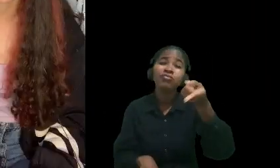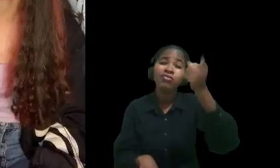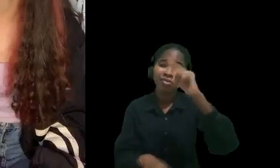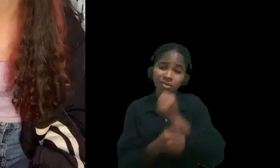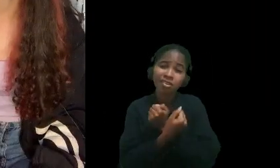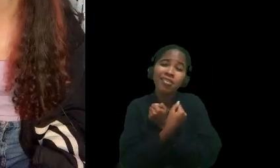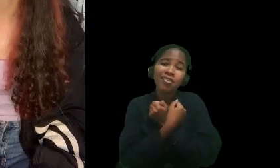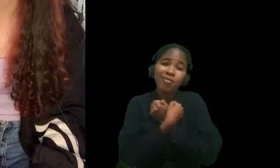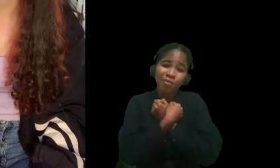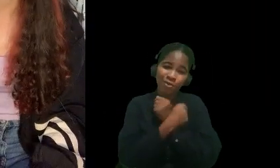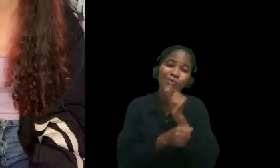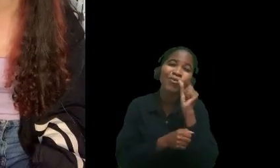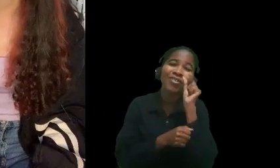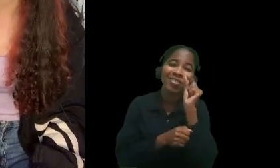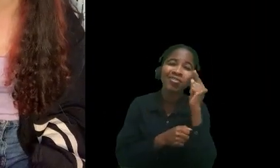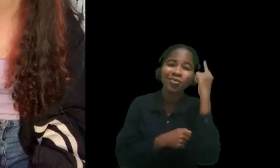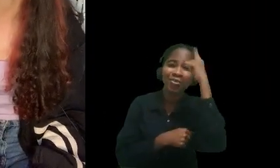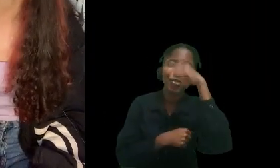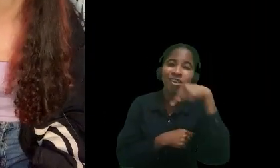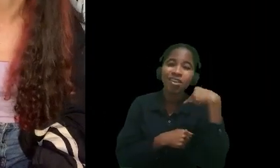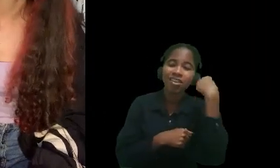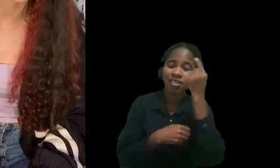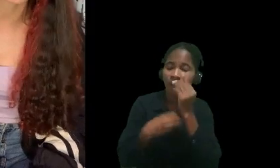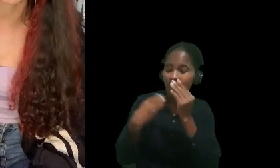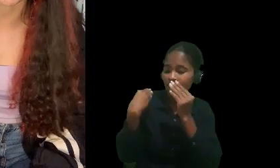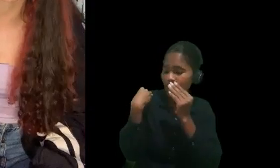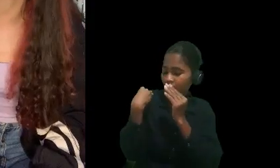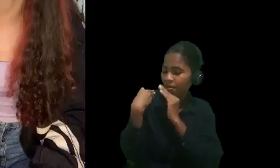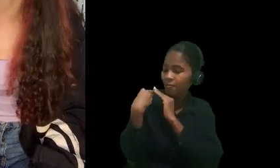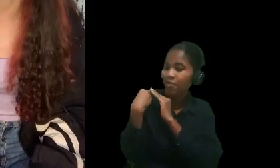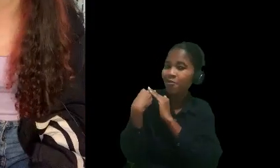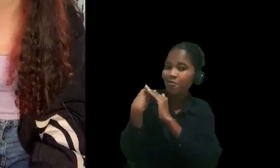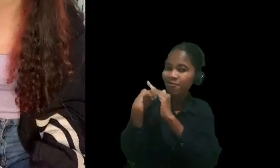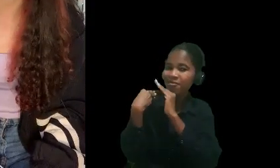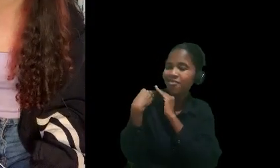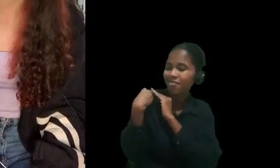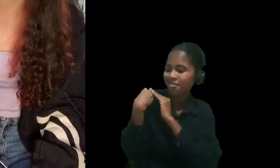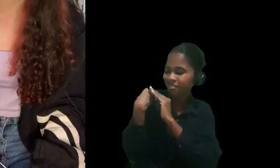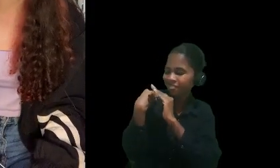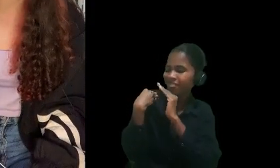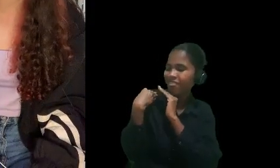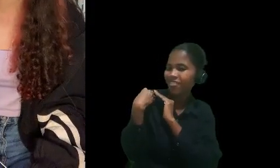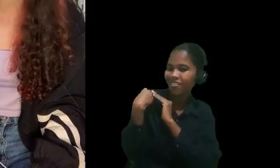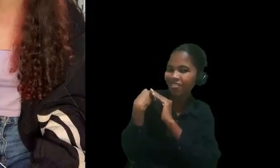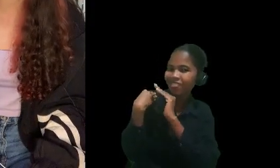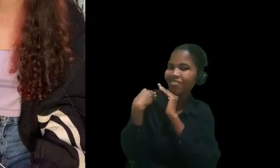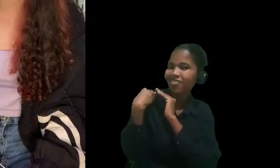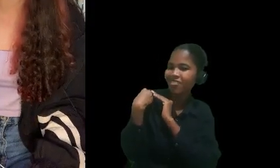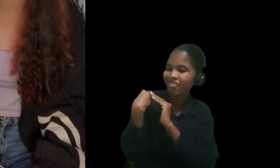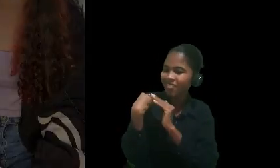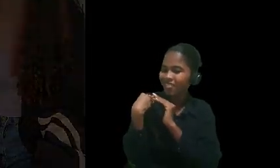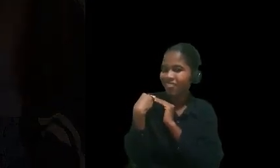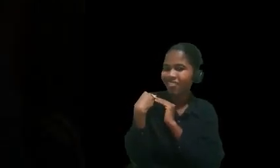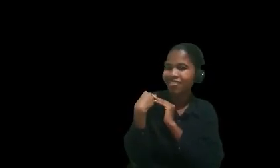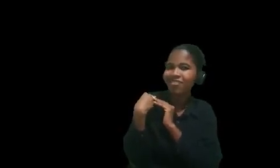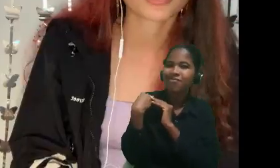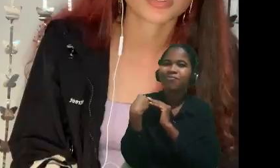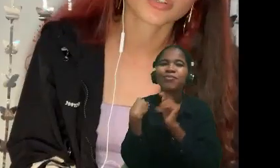corazón. Yo sé que tú a mí me quieres un poco, con tu carita pesada en mi hombro.